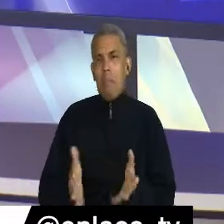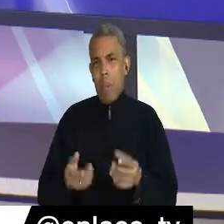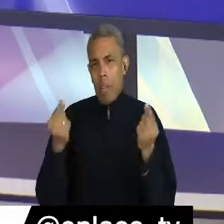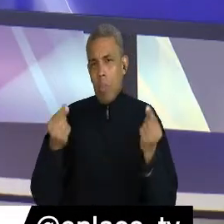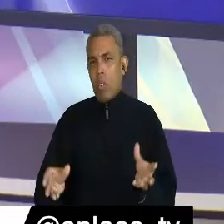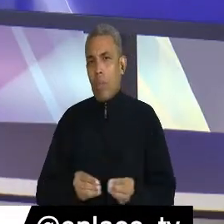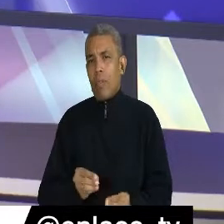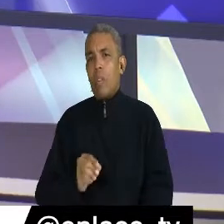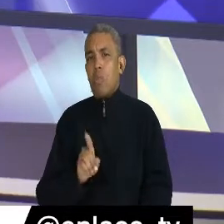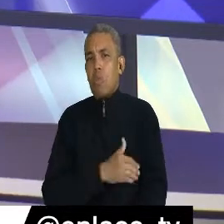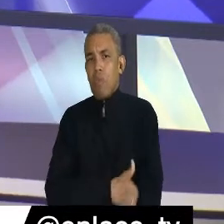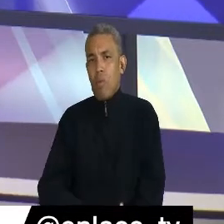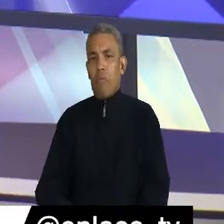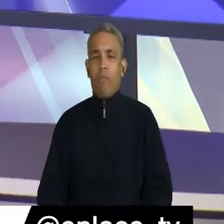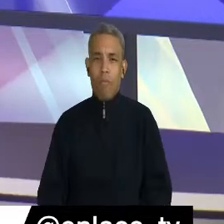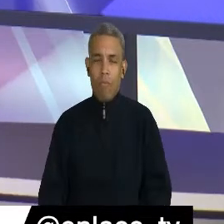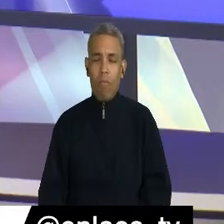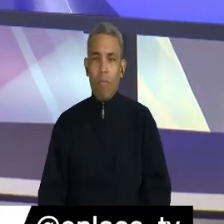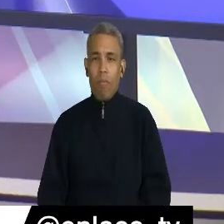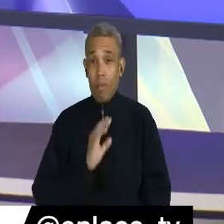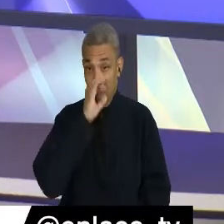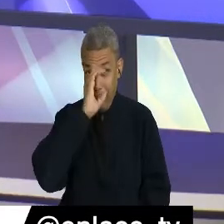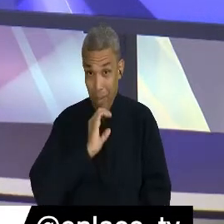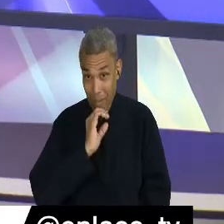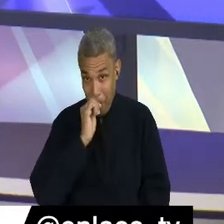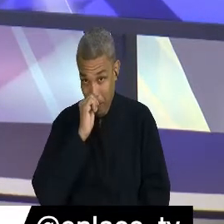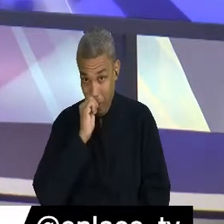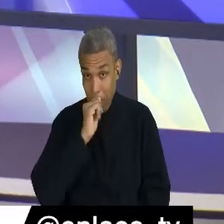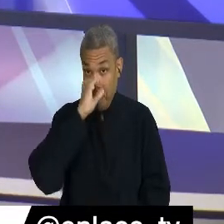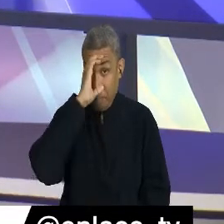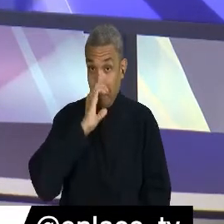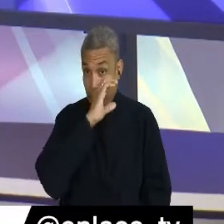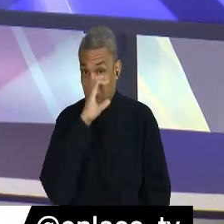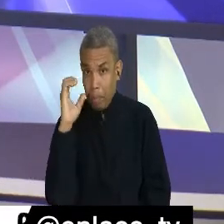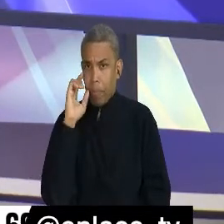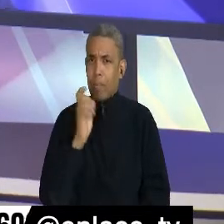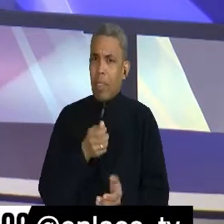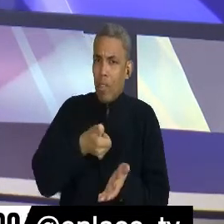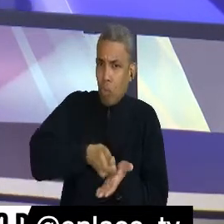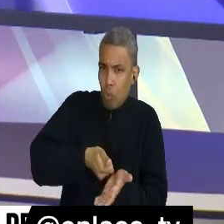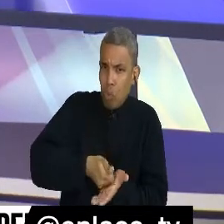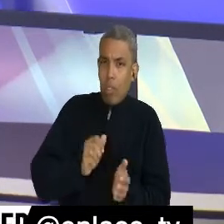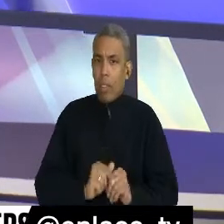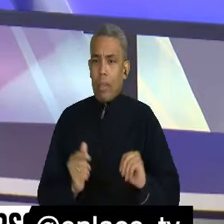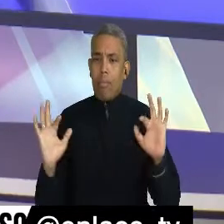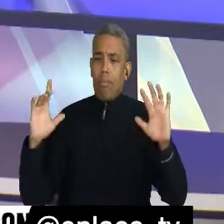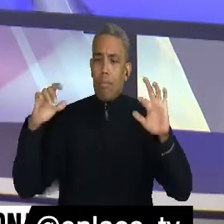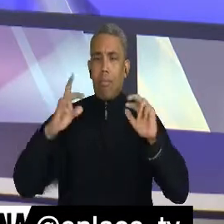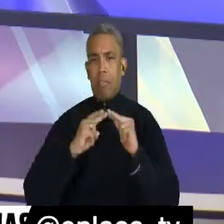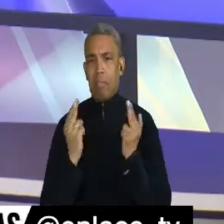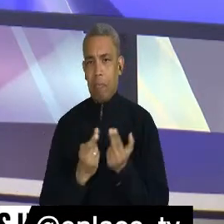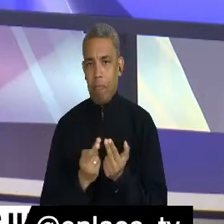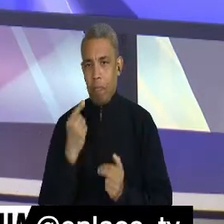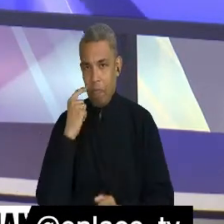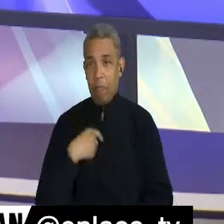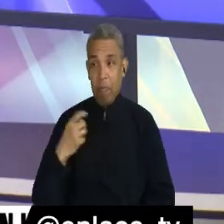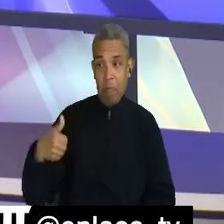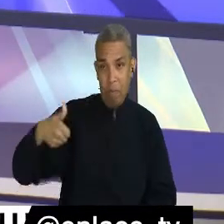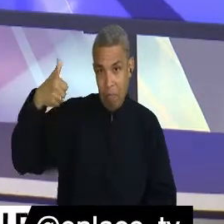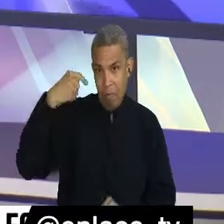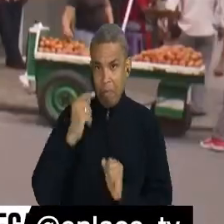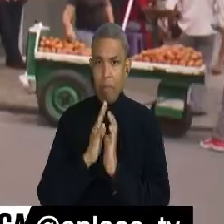Capaba realizó la Asamblea General de Afiliados y eligió a su nuevo revisor fiscal. Así lo dio a conocer el director ejecutivo de esta